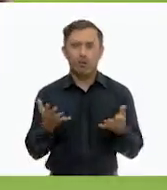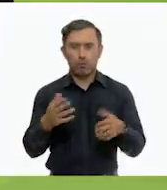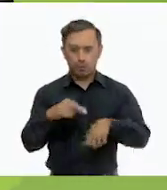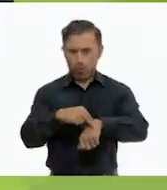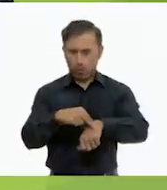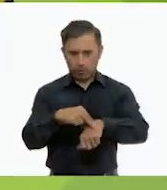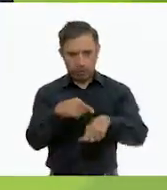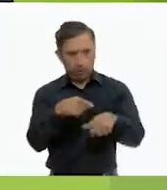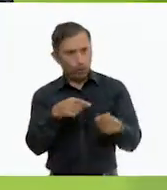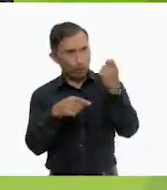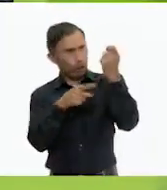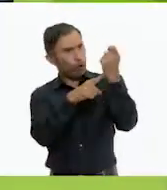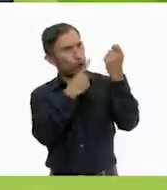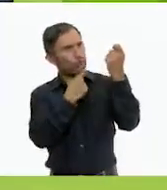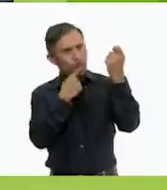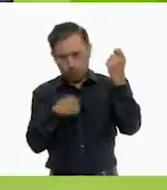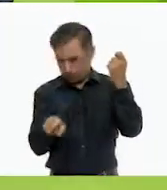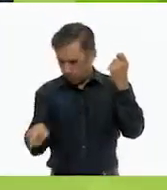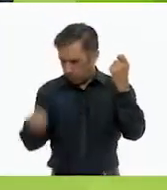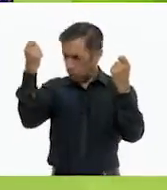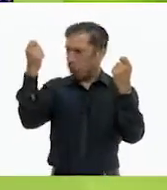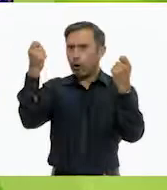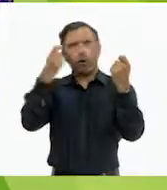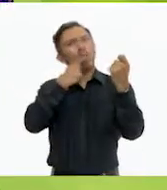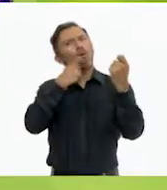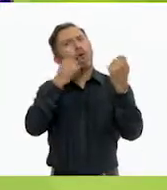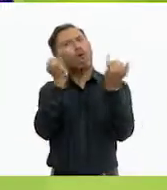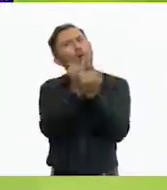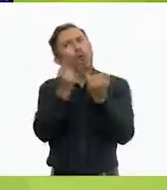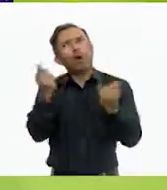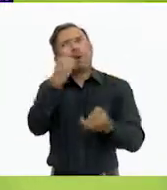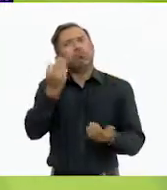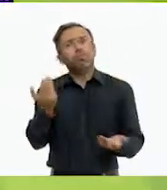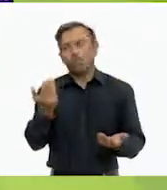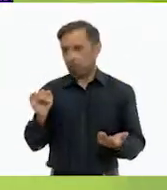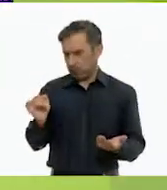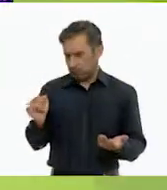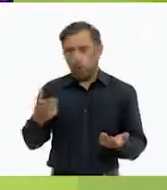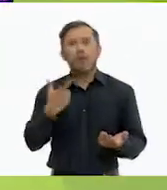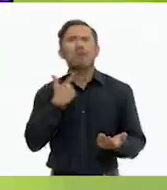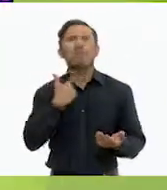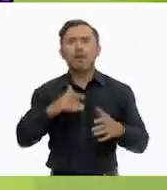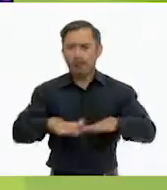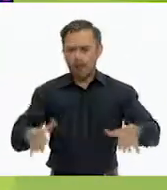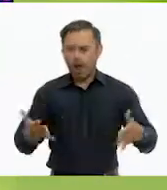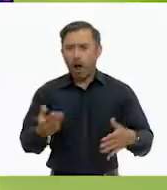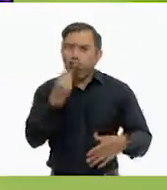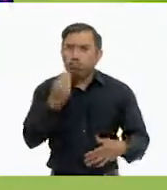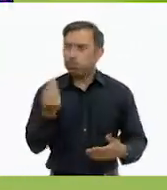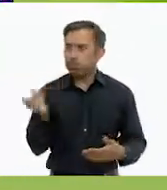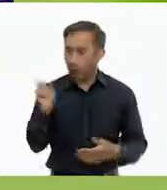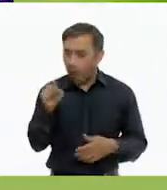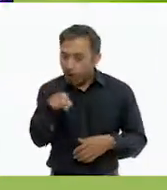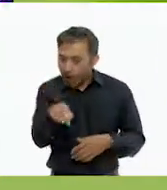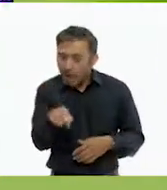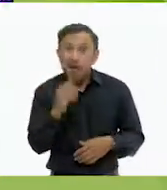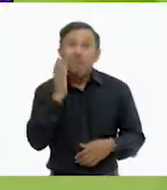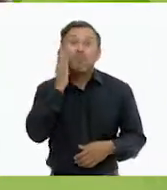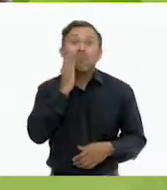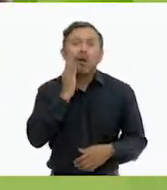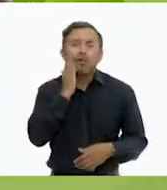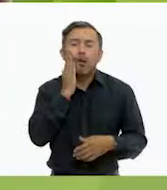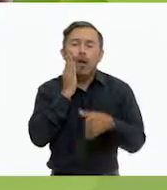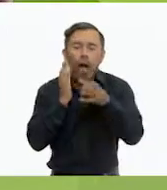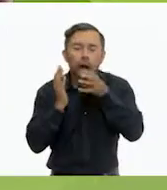cosa roja. Sí, pero te comiste el mantel. Te debías de haber comido la manzana jugosa y